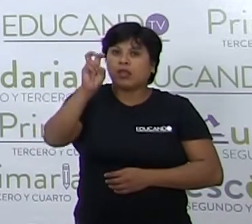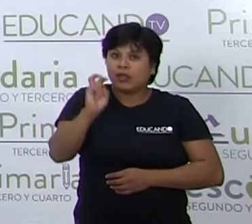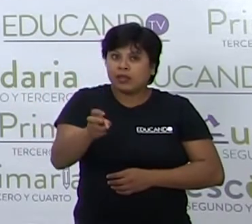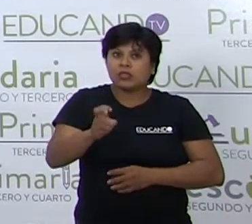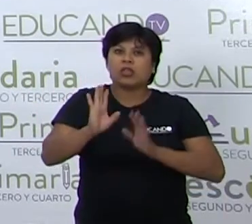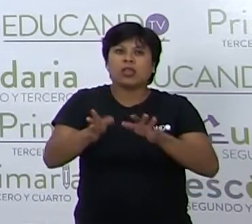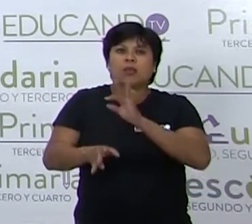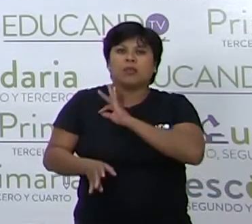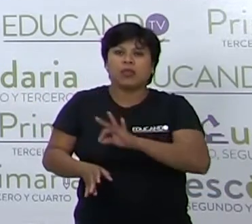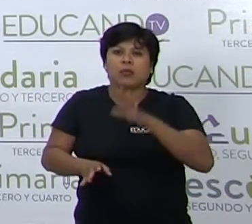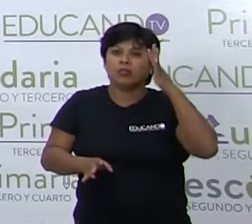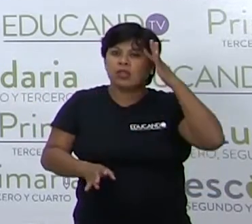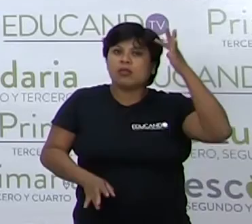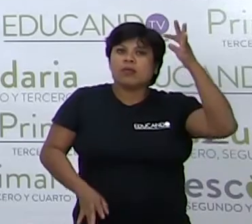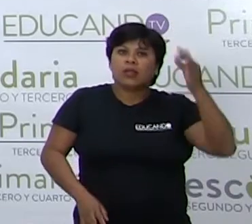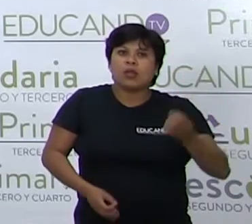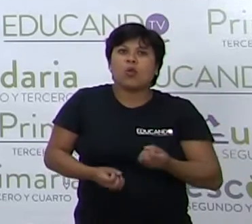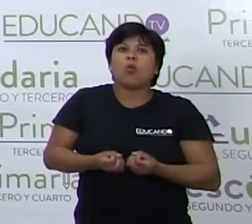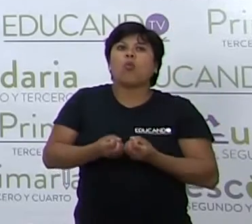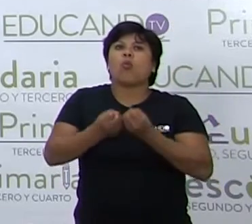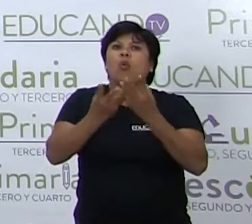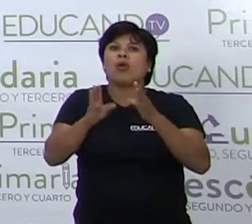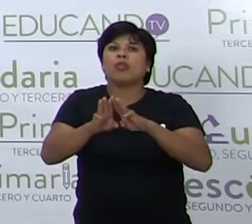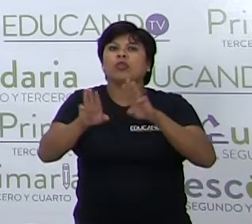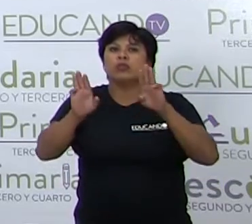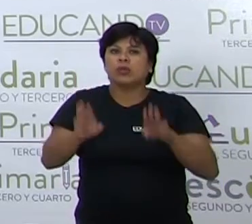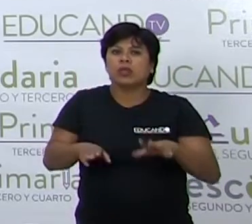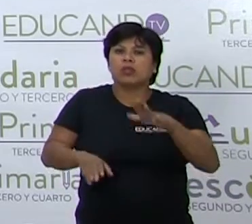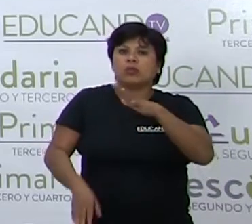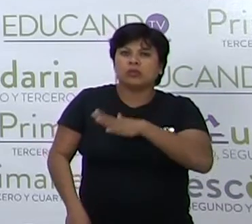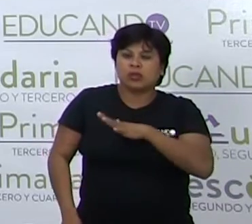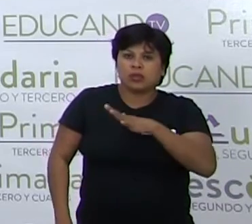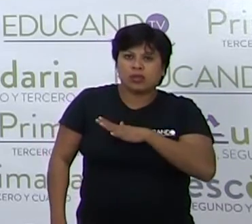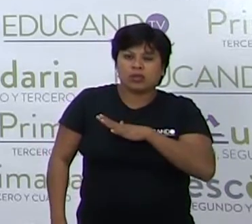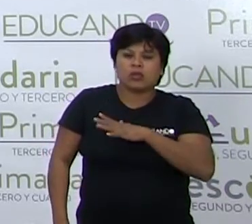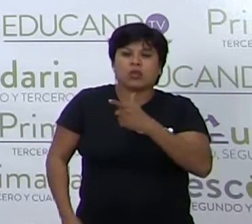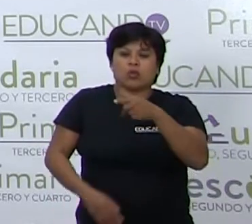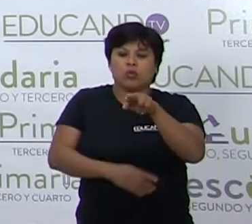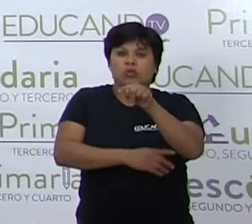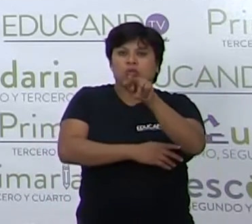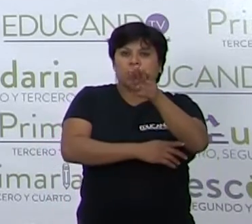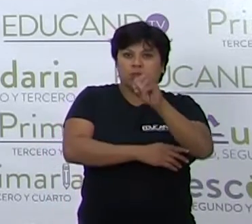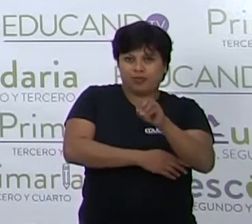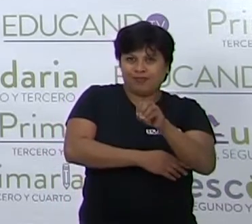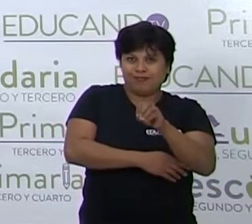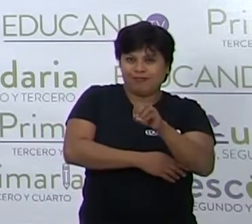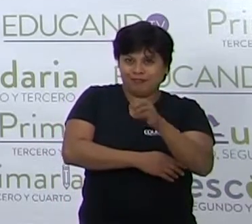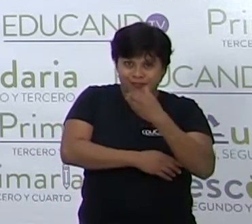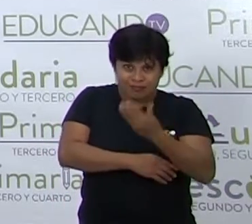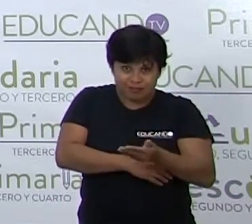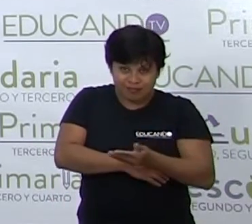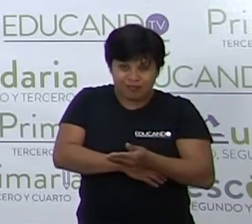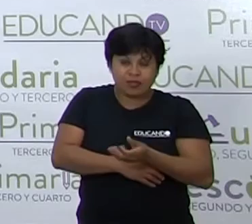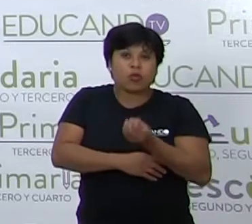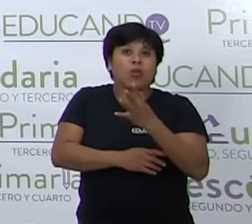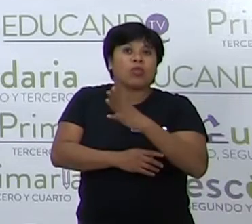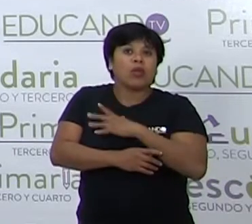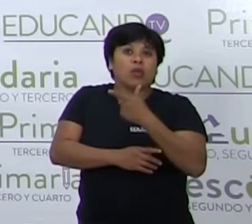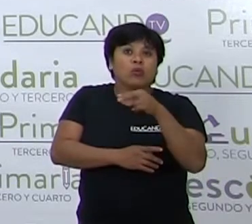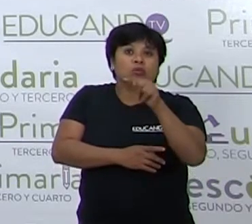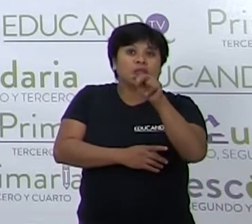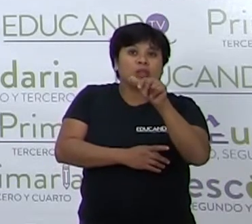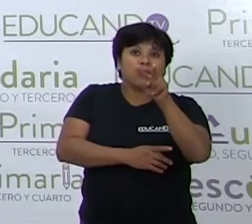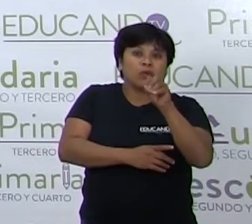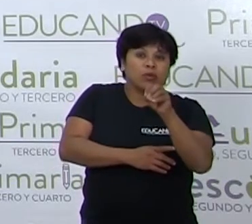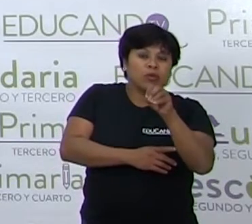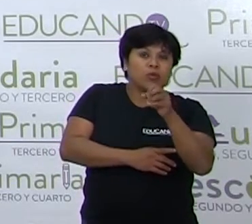ya podemos adivinar cuántos metros recorrió Gustavo, ¿verdad? ¿Cuántos recorrería? Tú